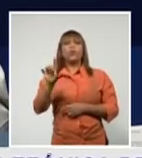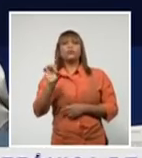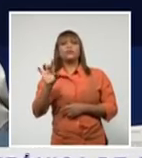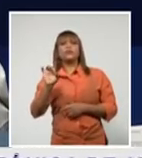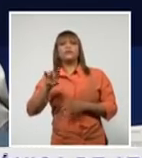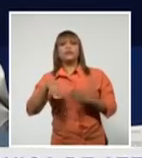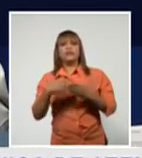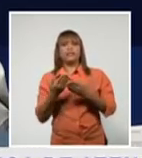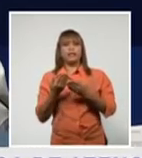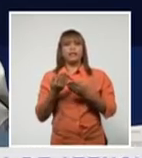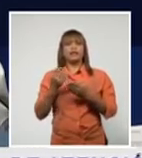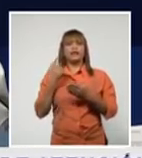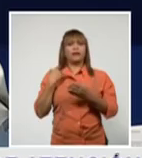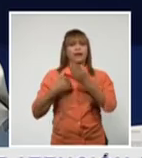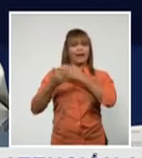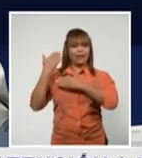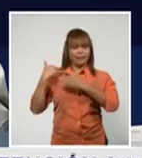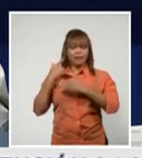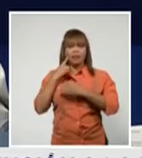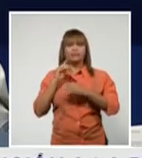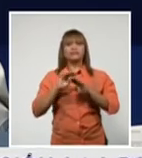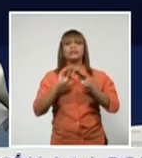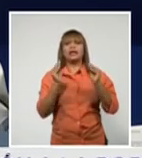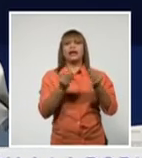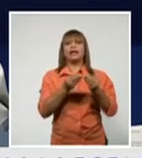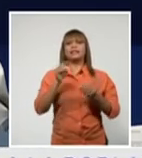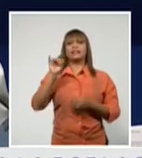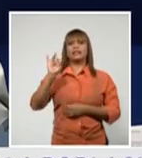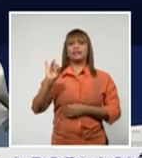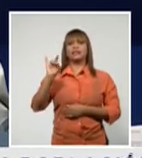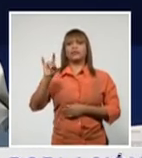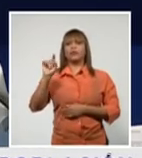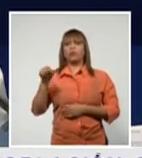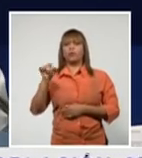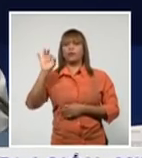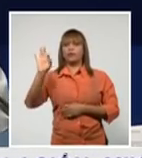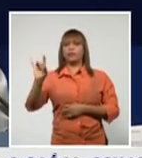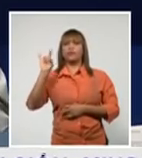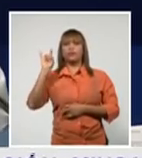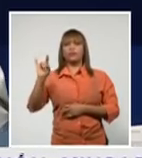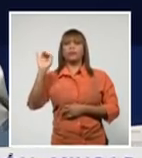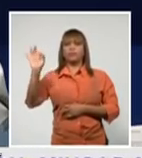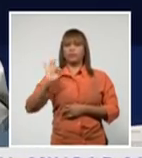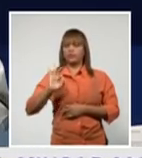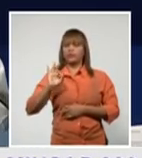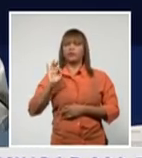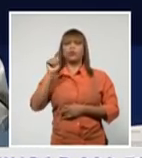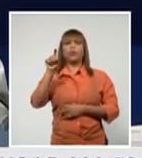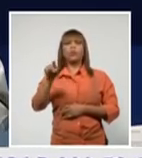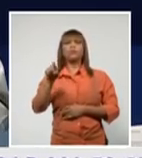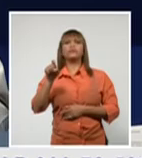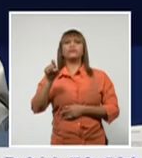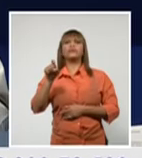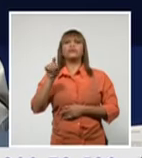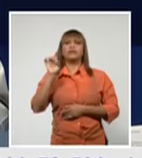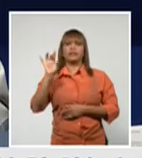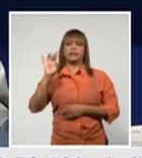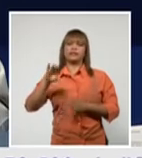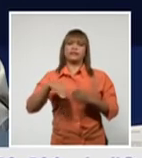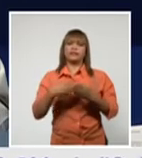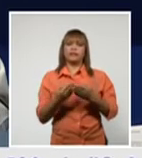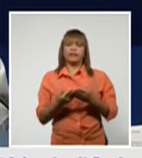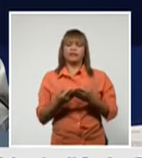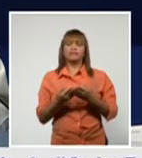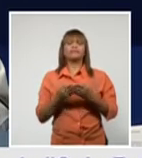% se incrementa al 79,9% de todos los diagnosticados en los últimos 15 días. Fíjense si es